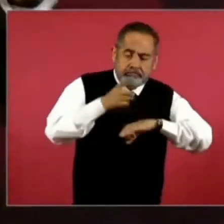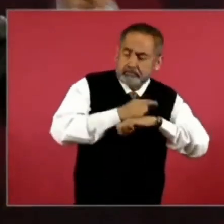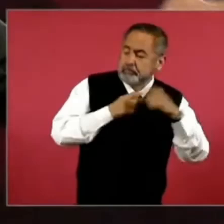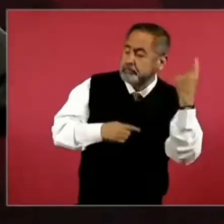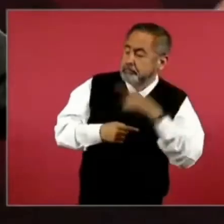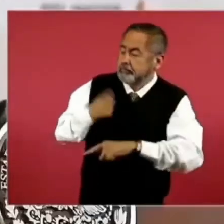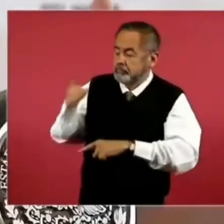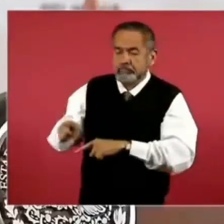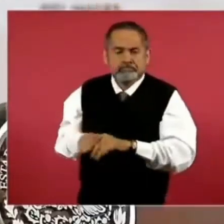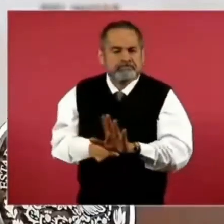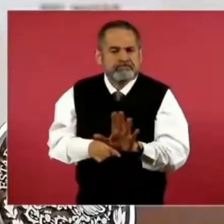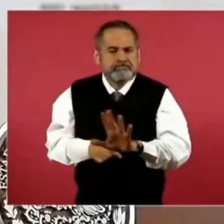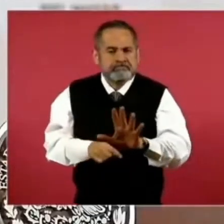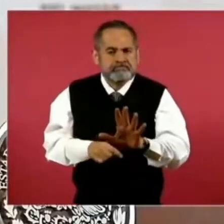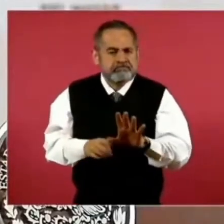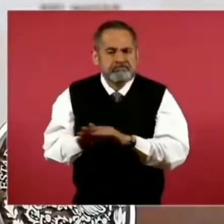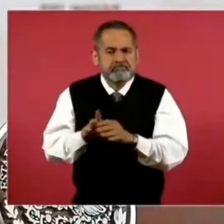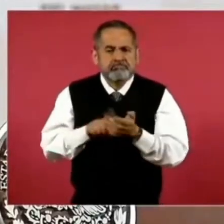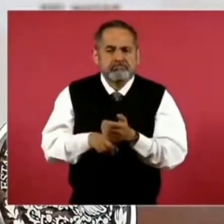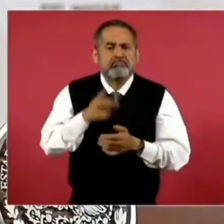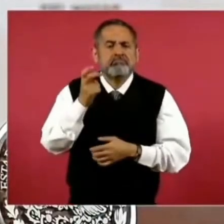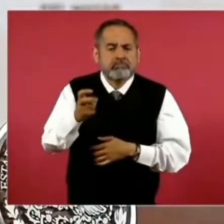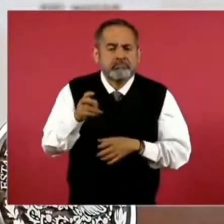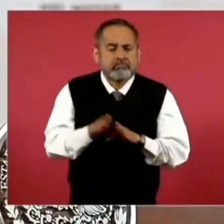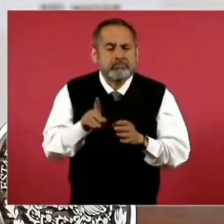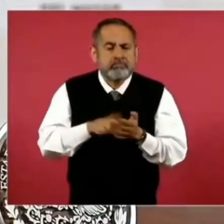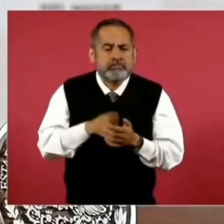y manejaban